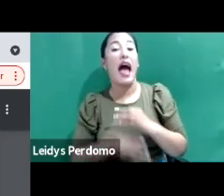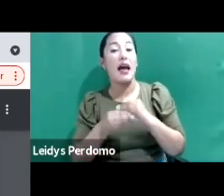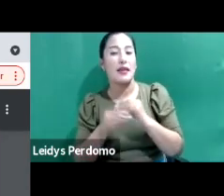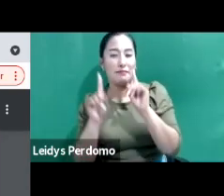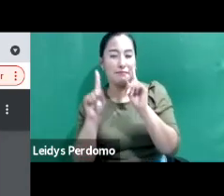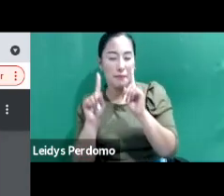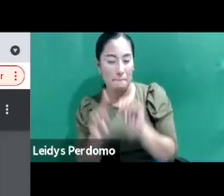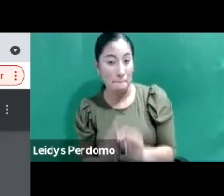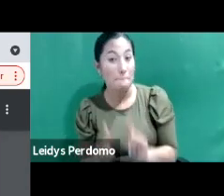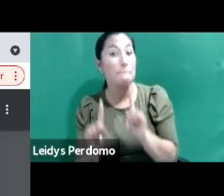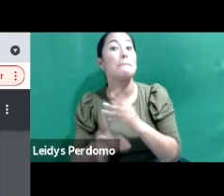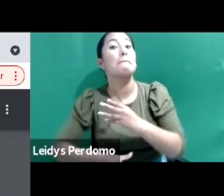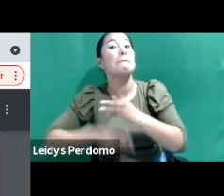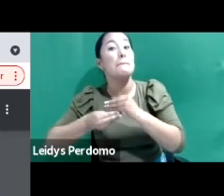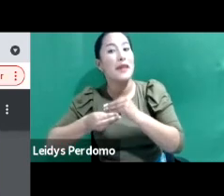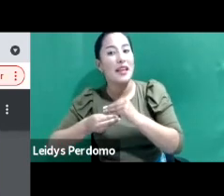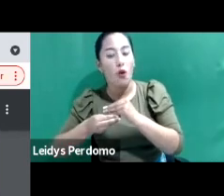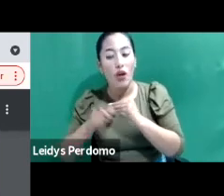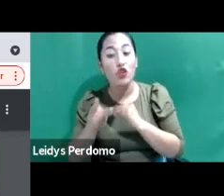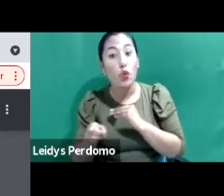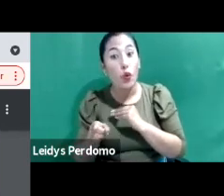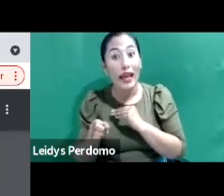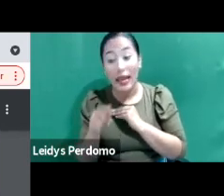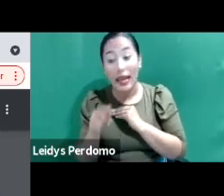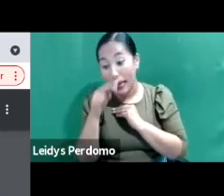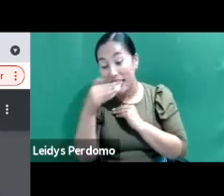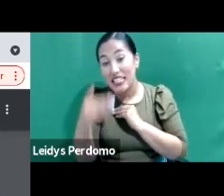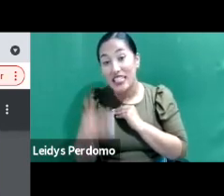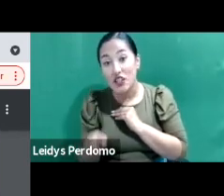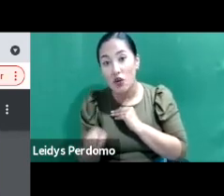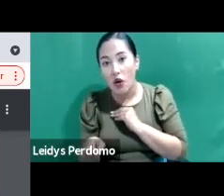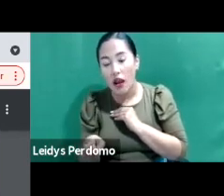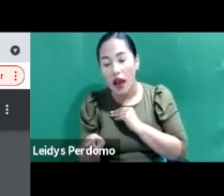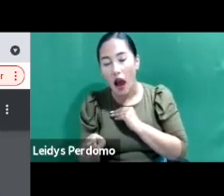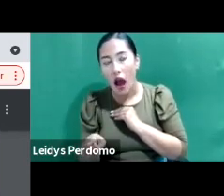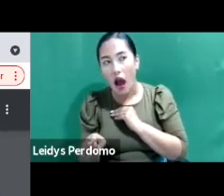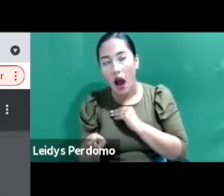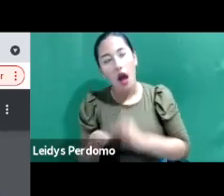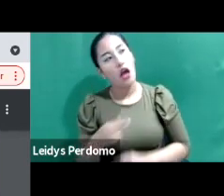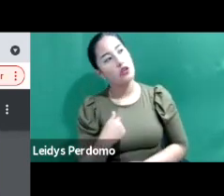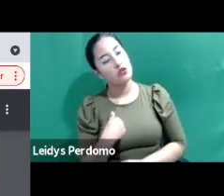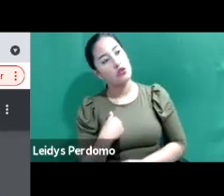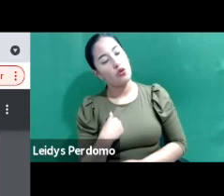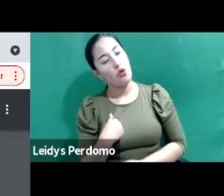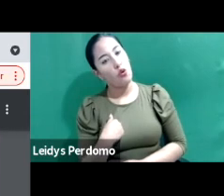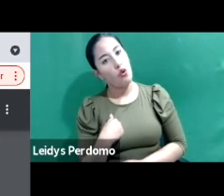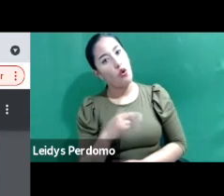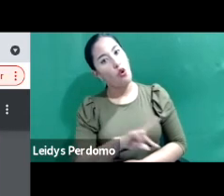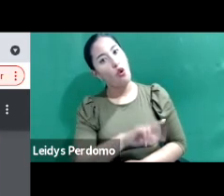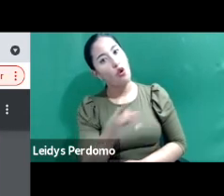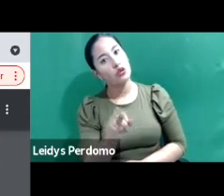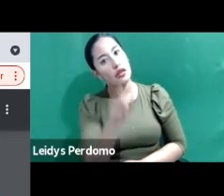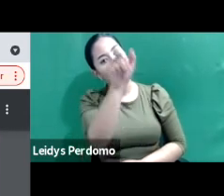plus, ¿cierto? Cuando las puede, ¿cierto? Observar en el otro. Y eso nos va a dar un contexto de